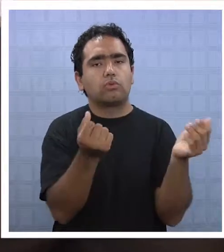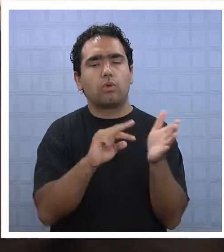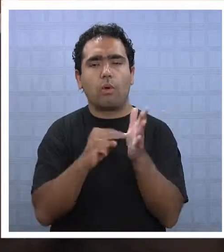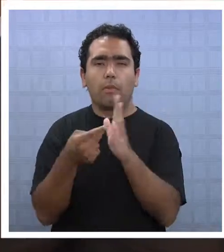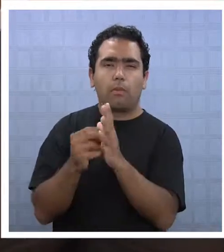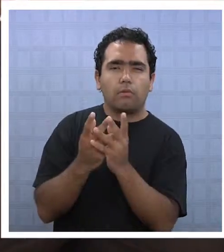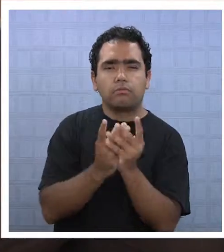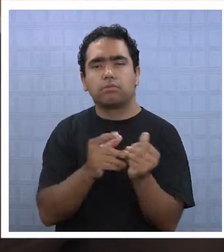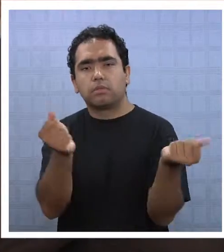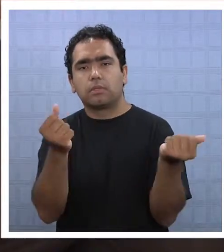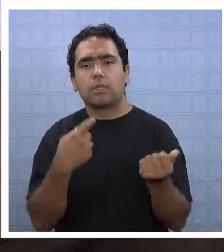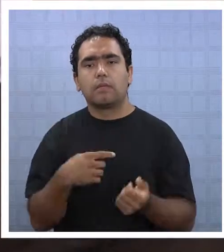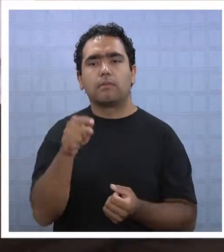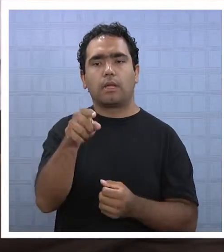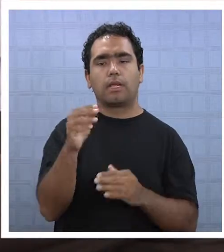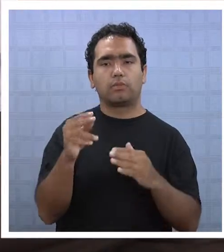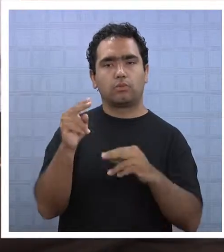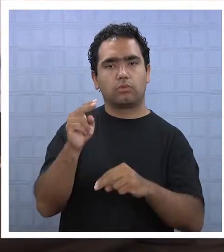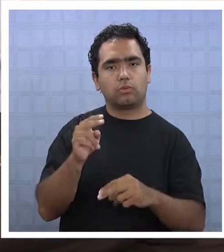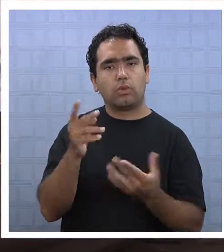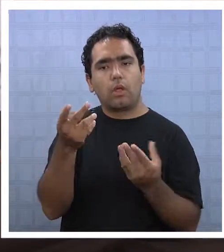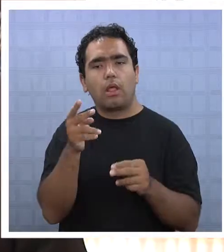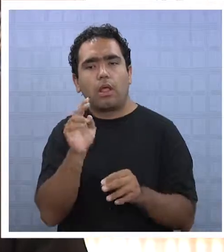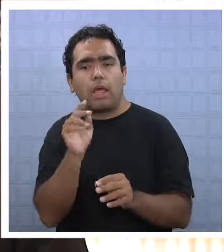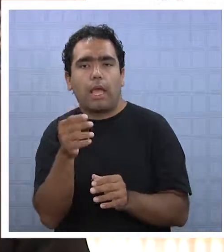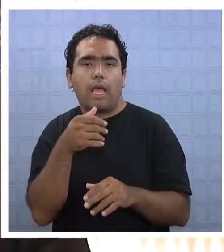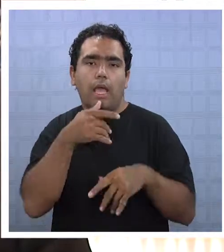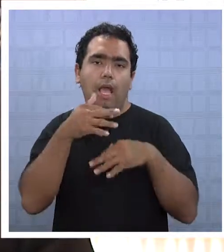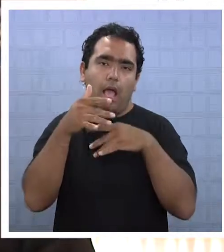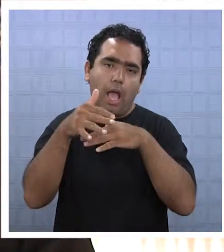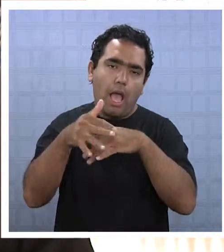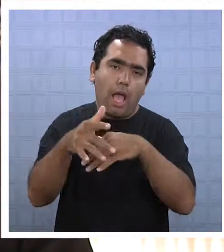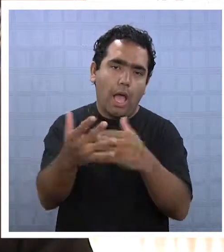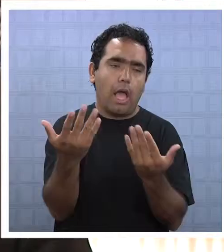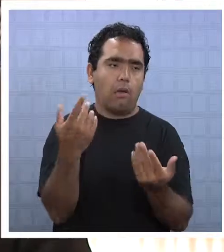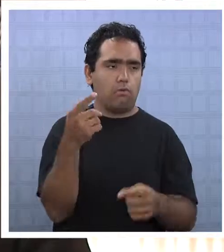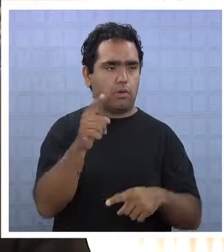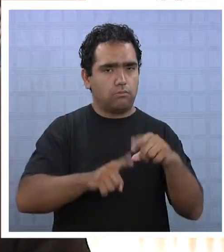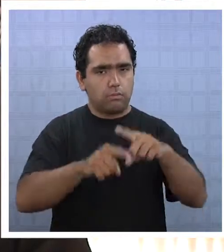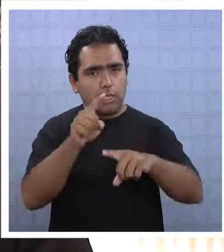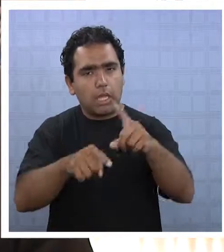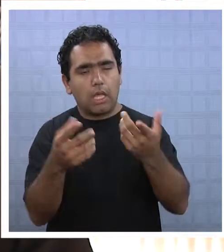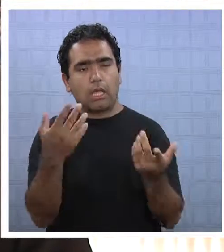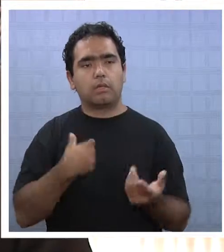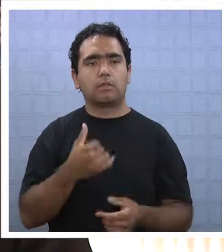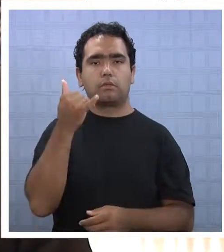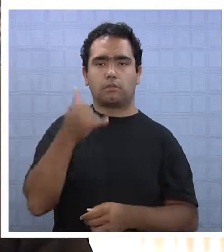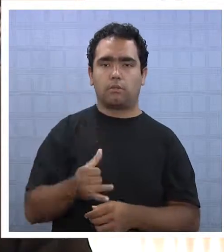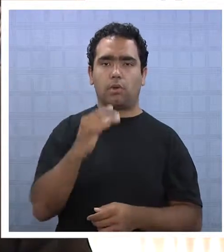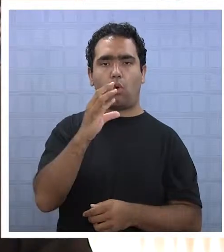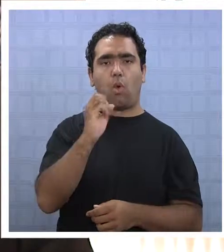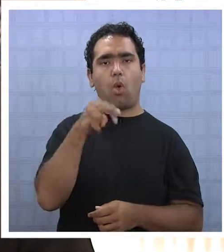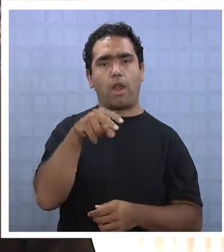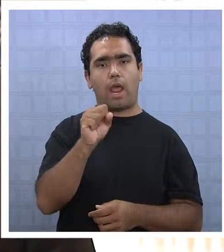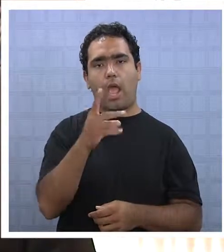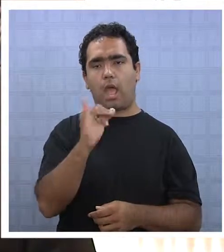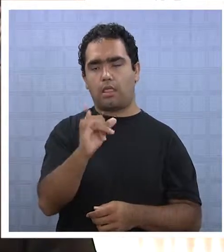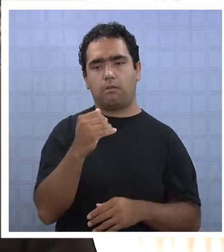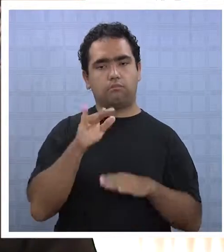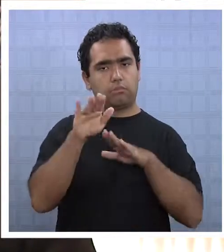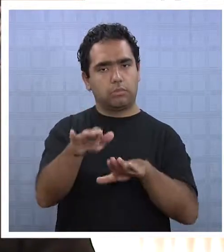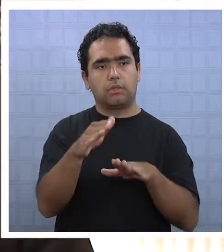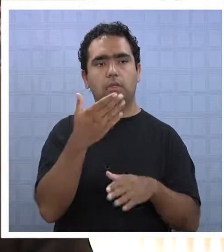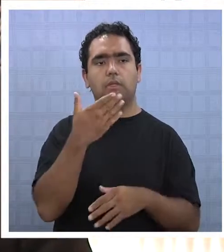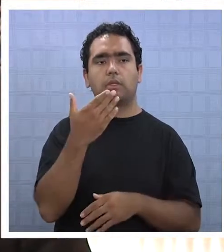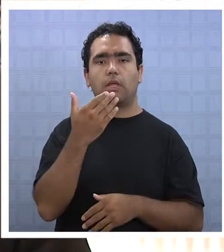obras principales, como usted bien dijo, las obras de riego, los canales, en fin, son infraestructuras que siempre la CONADI ha apoyado, ha financiado y queremos,